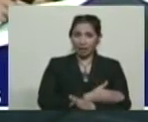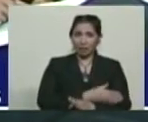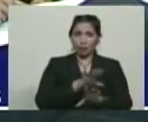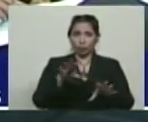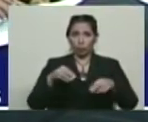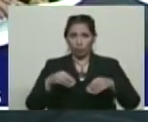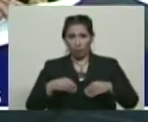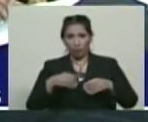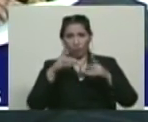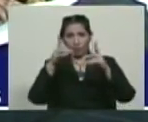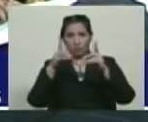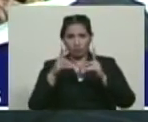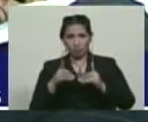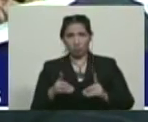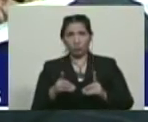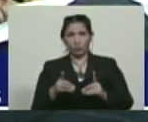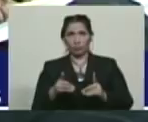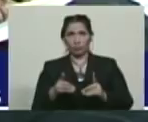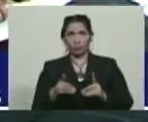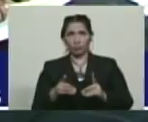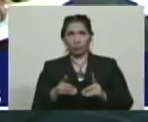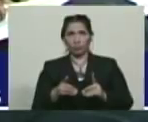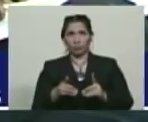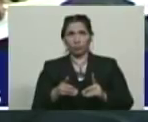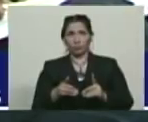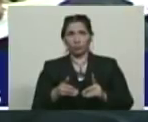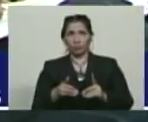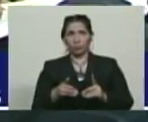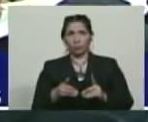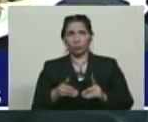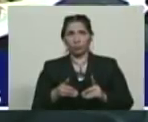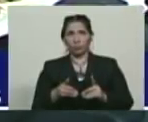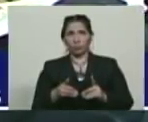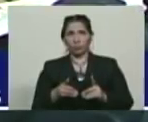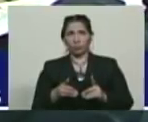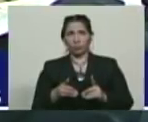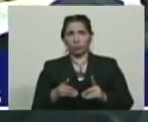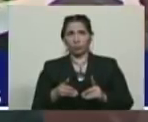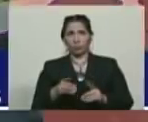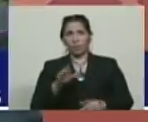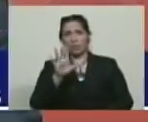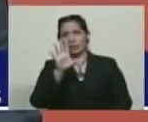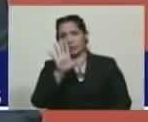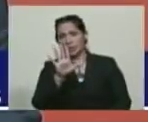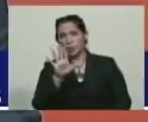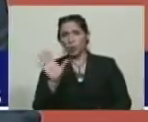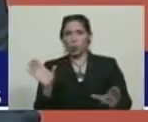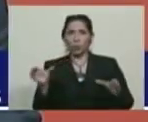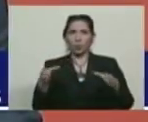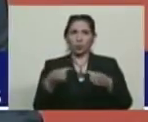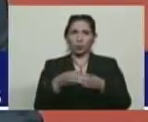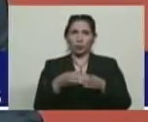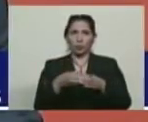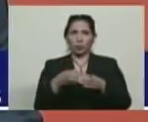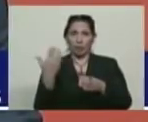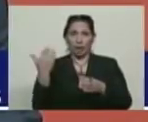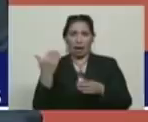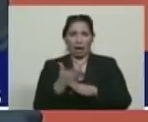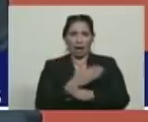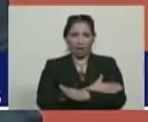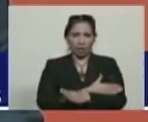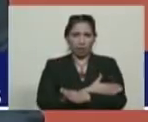decisión hubo no menos de cinco reuniones directas